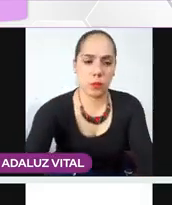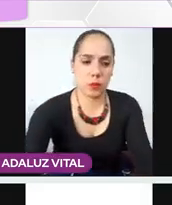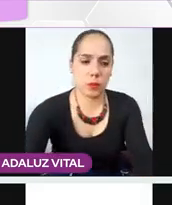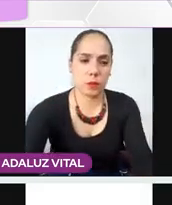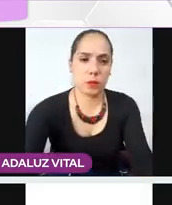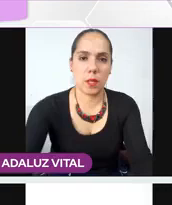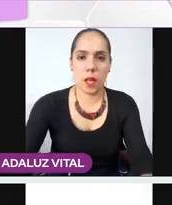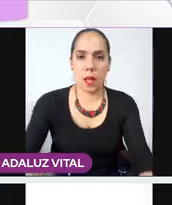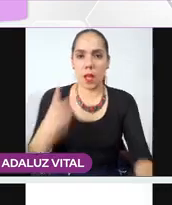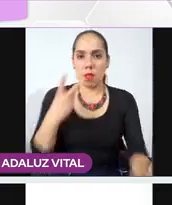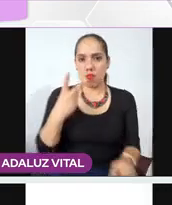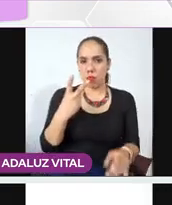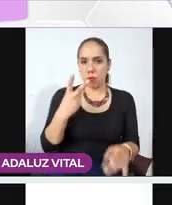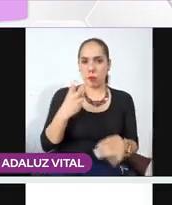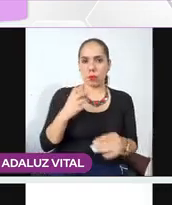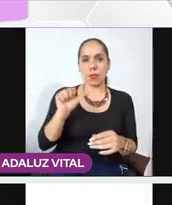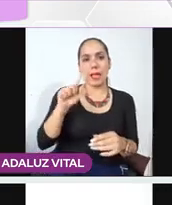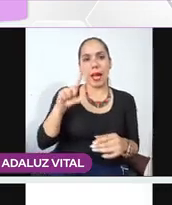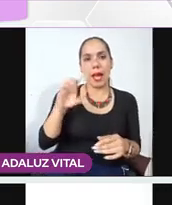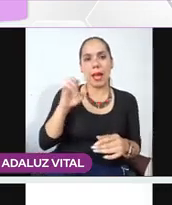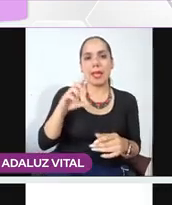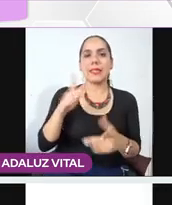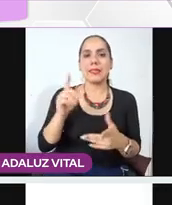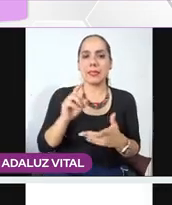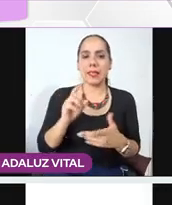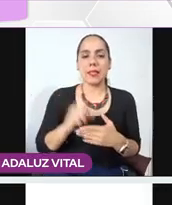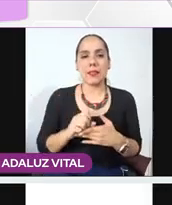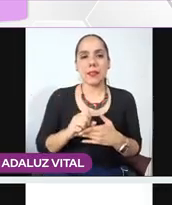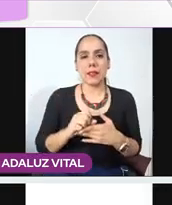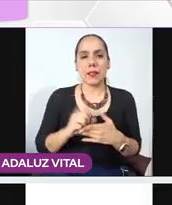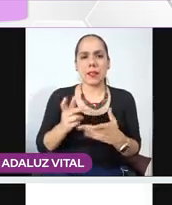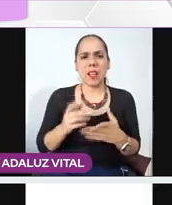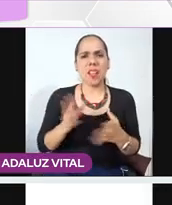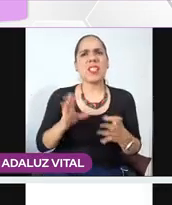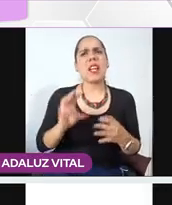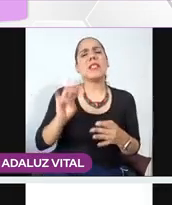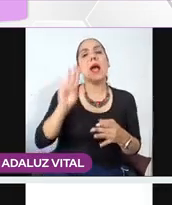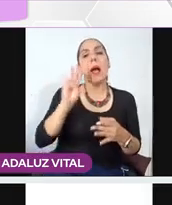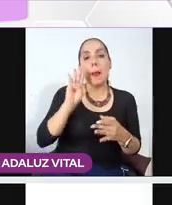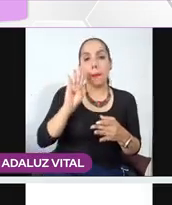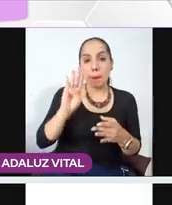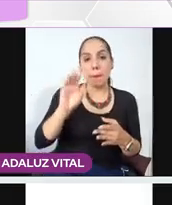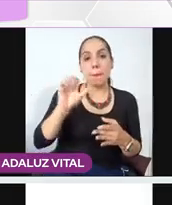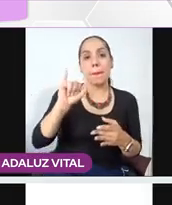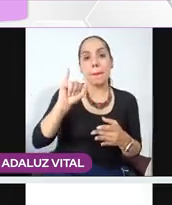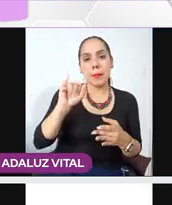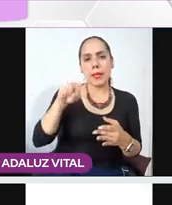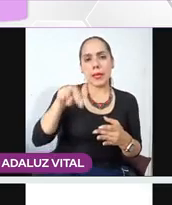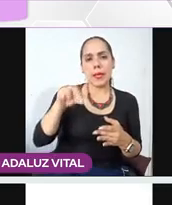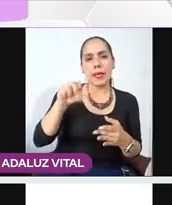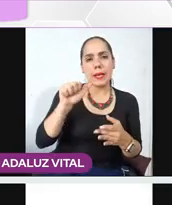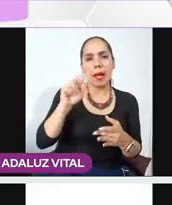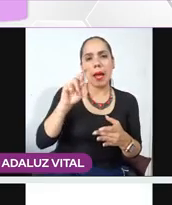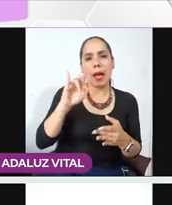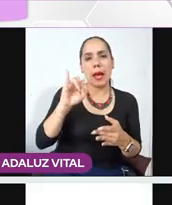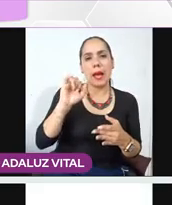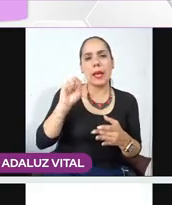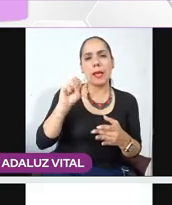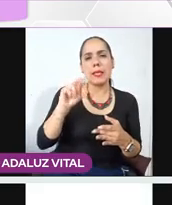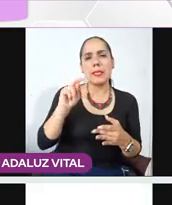Alicia, que el binarismo, ¿no? Porque también es esta otra parte